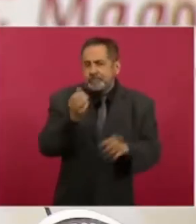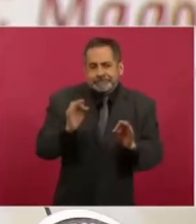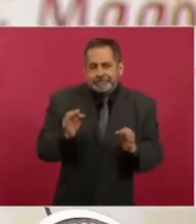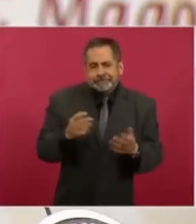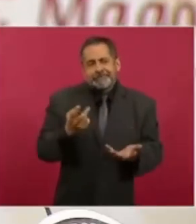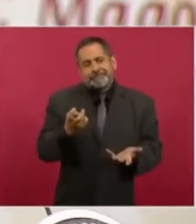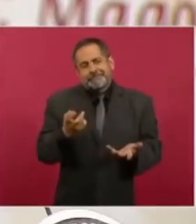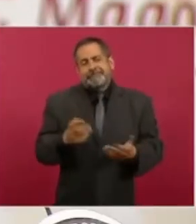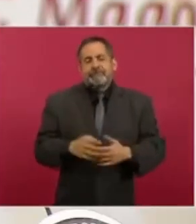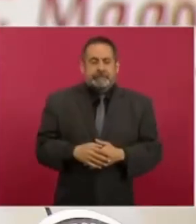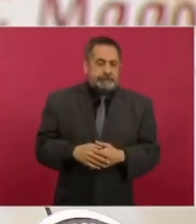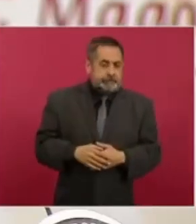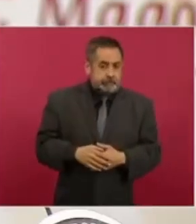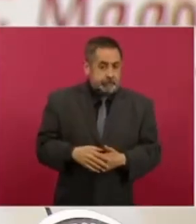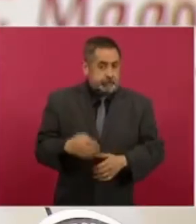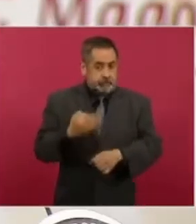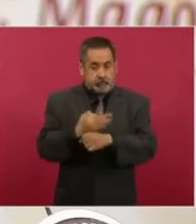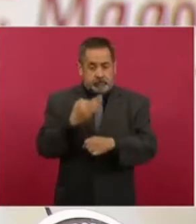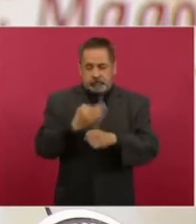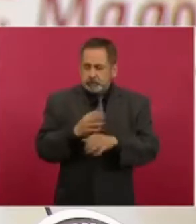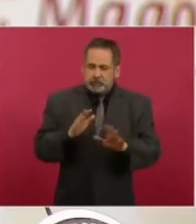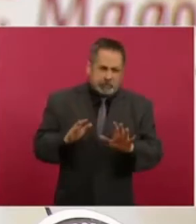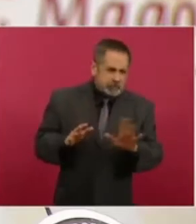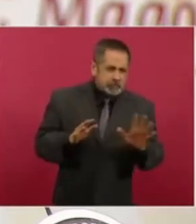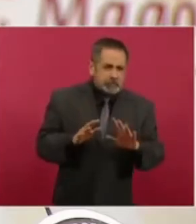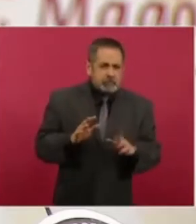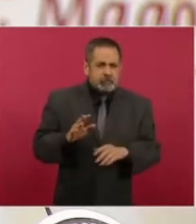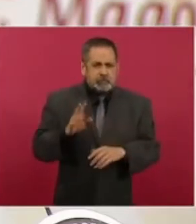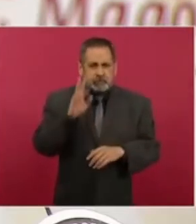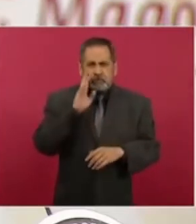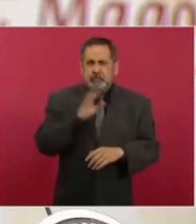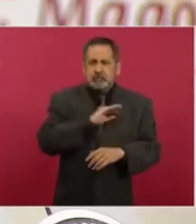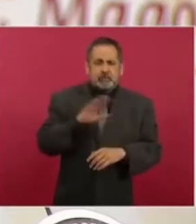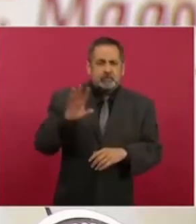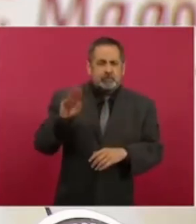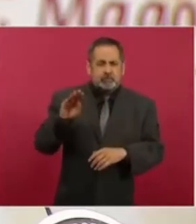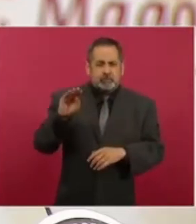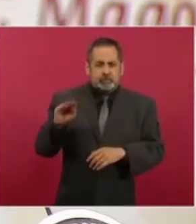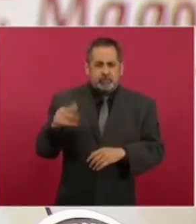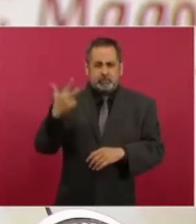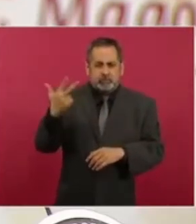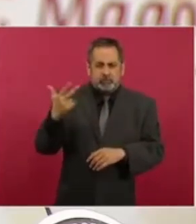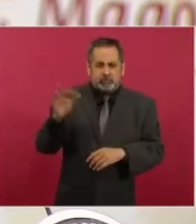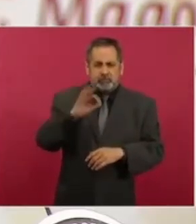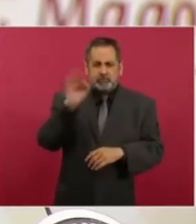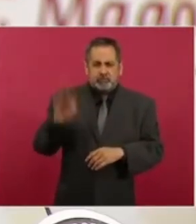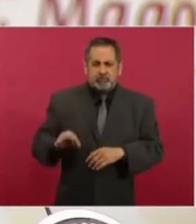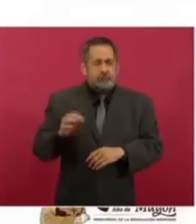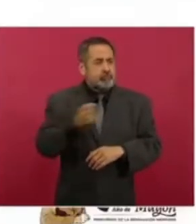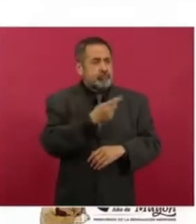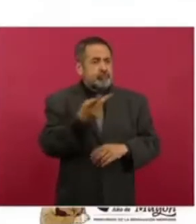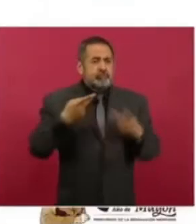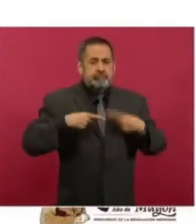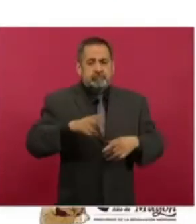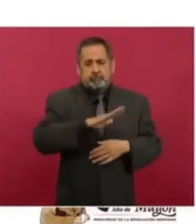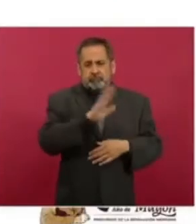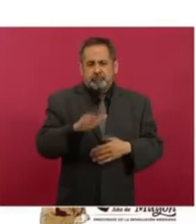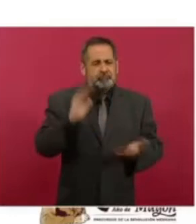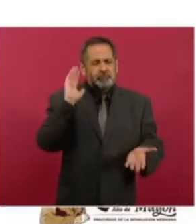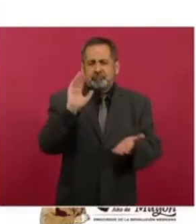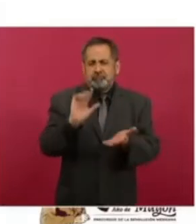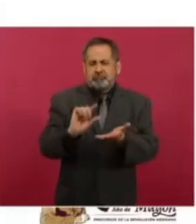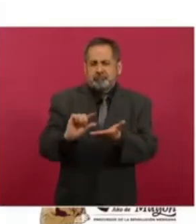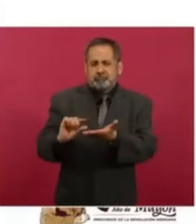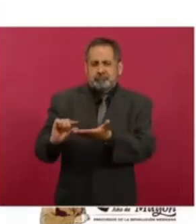sin embargo, ya está casi al 98% la reducción de la mortalidad, considerando